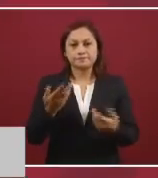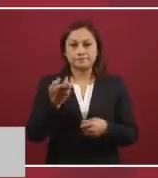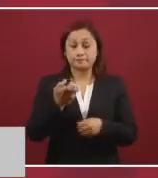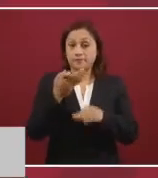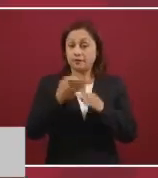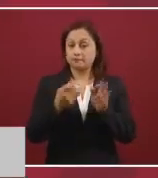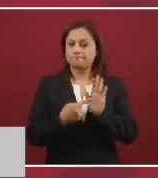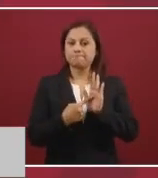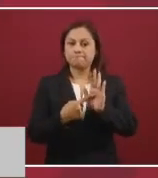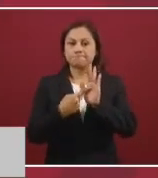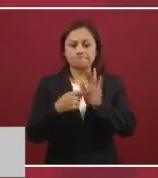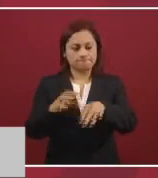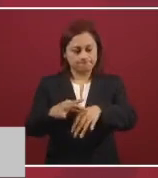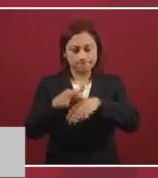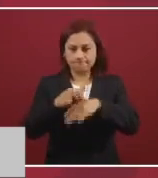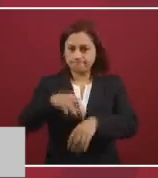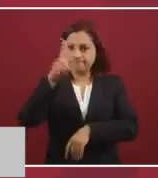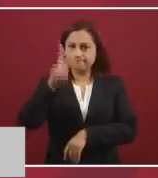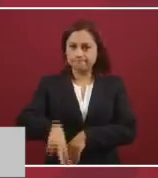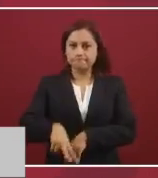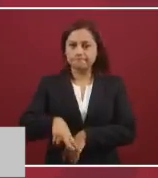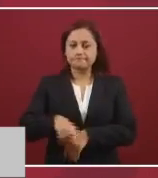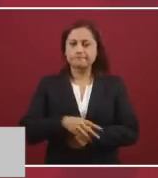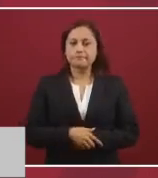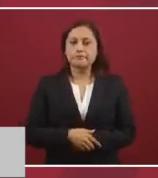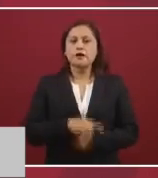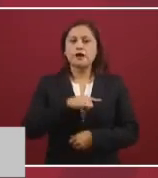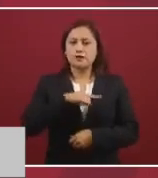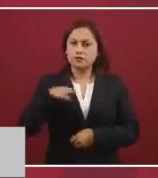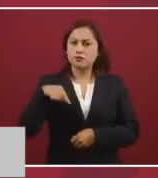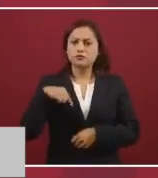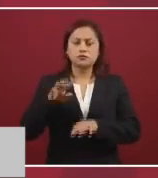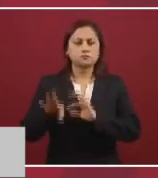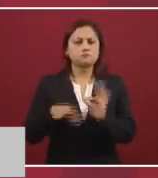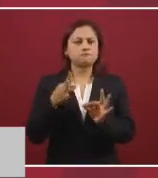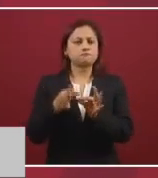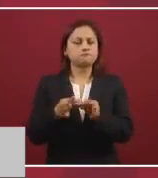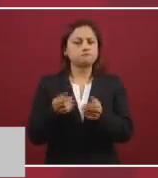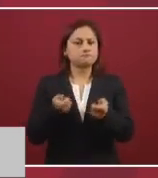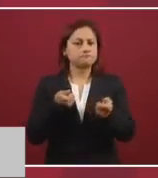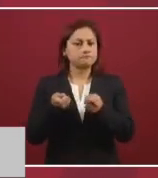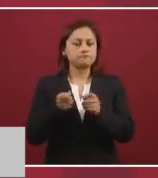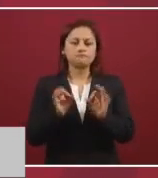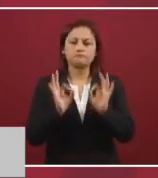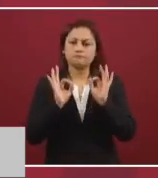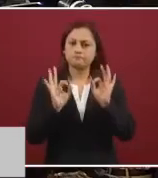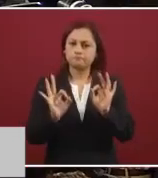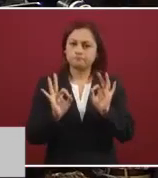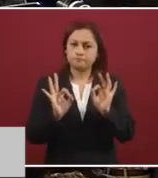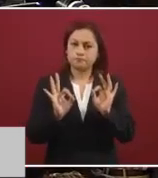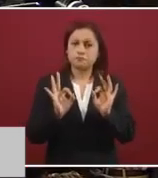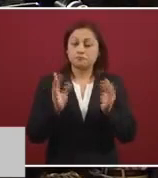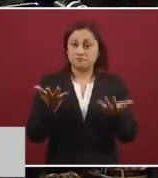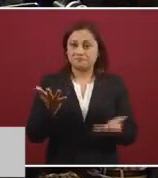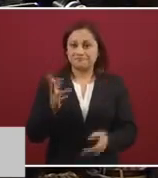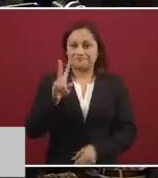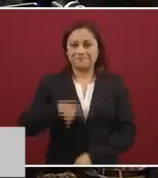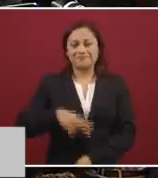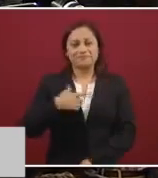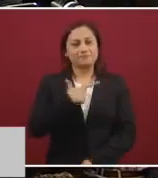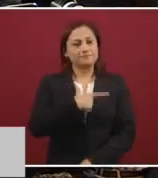La renuncia de Carlos Lomelí fue por decisión propia y se dará a conocer hoy el resultado de la investigación de la función pública.